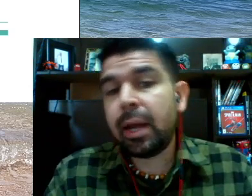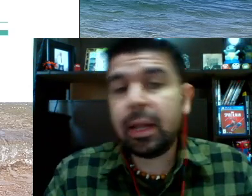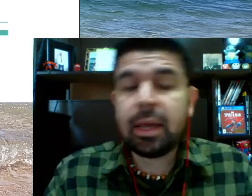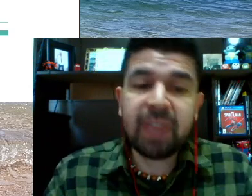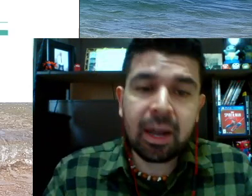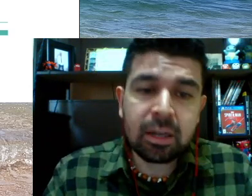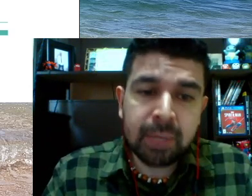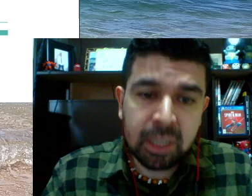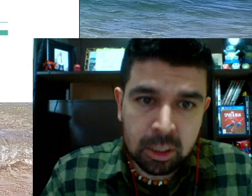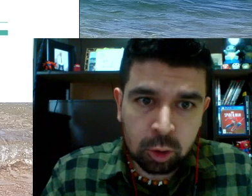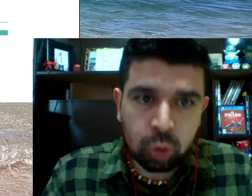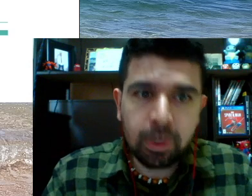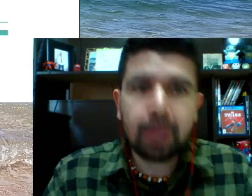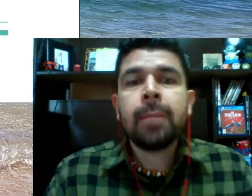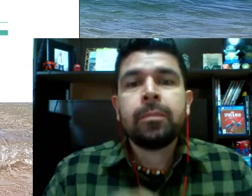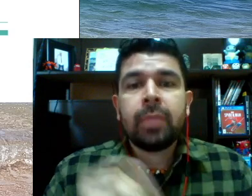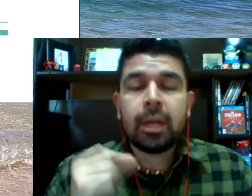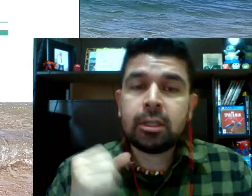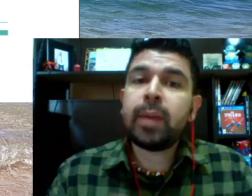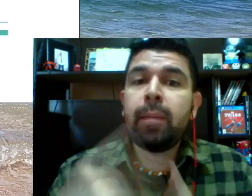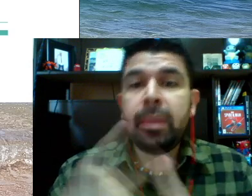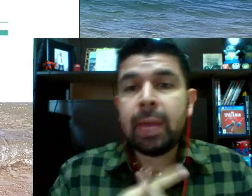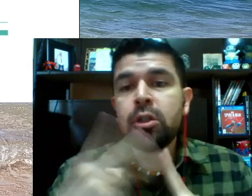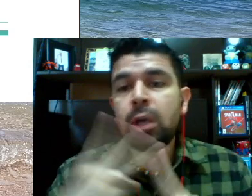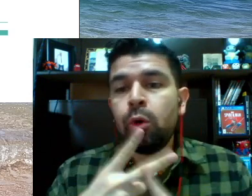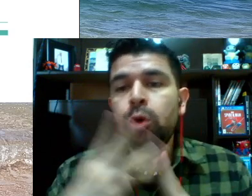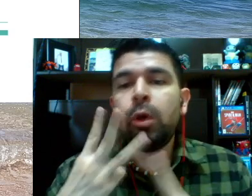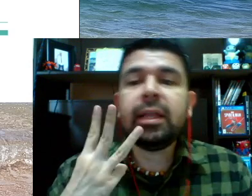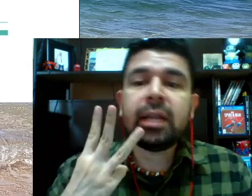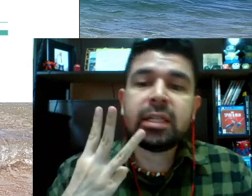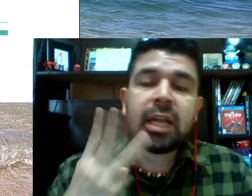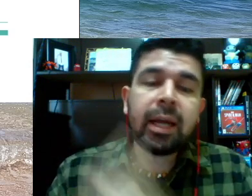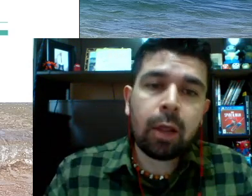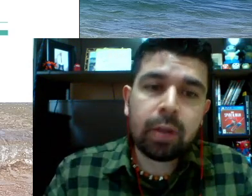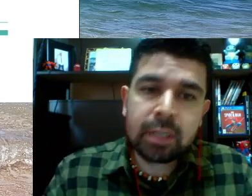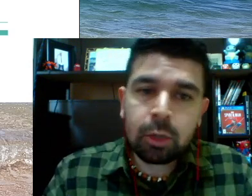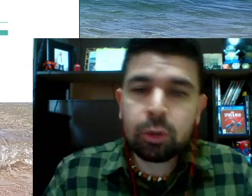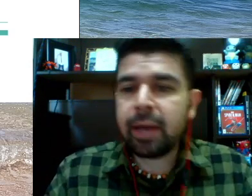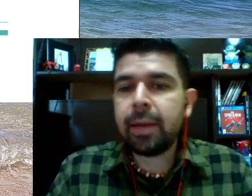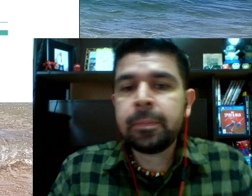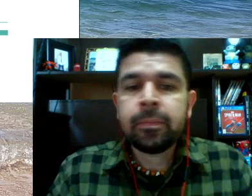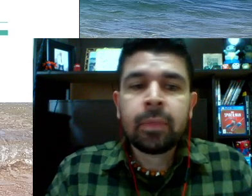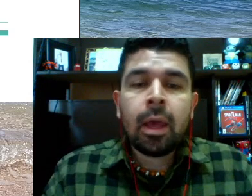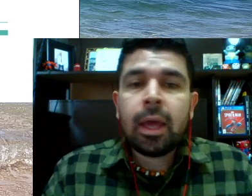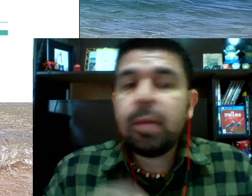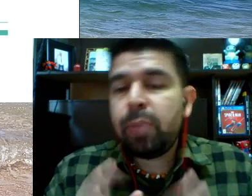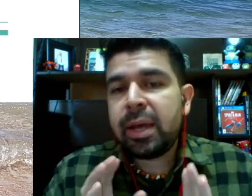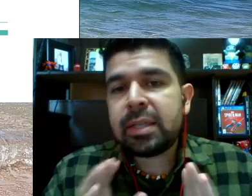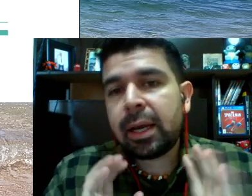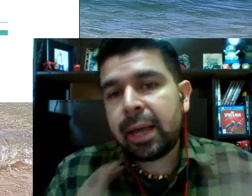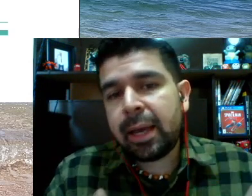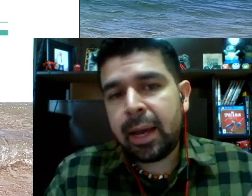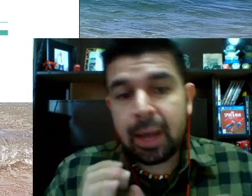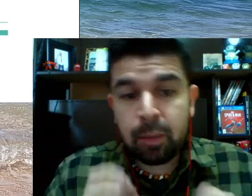el día viernes 23 de octubre esto es para primero segundo y tercer grado de secundaria y pues